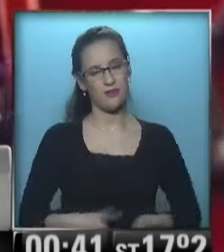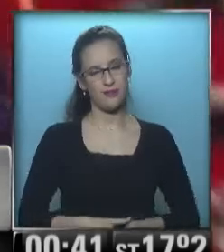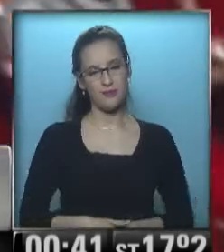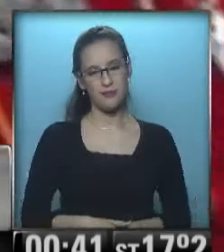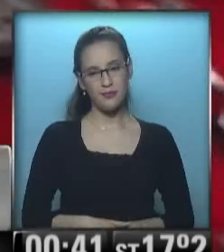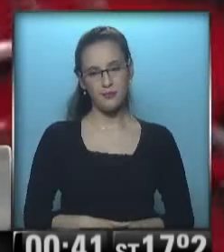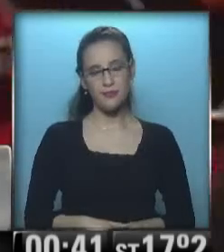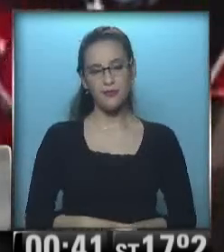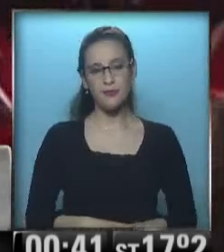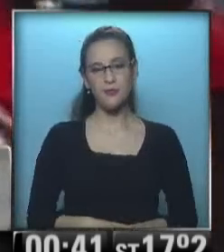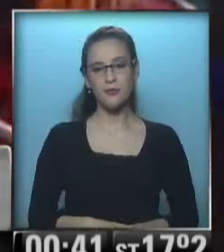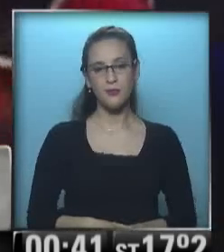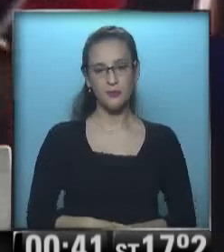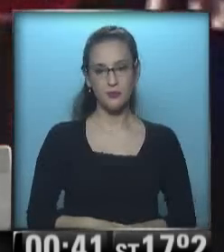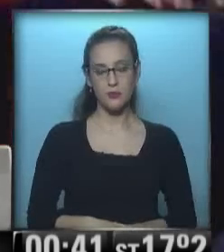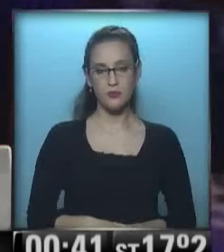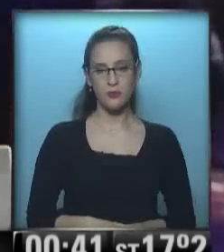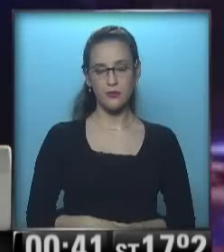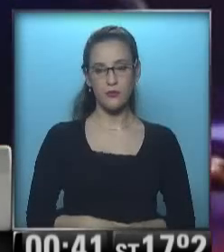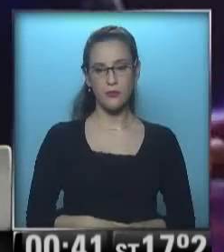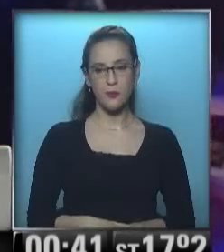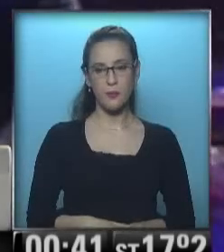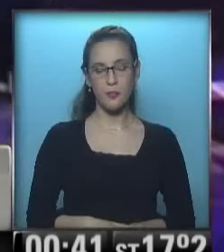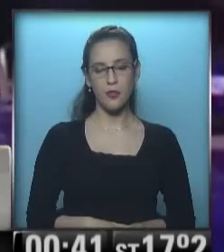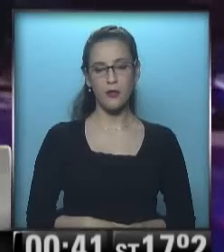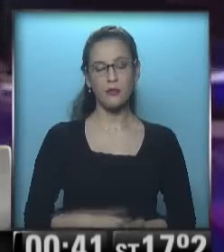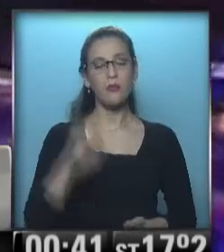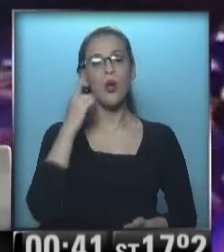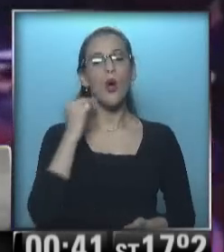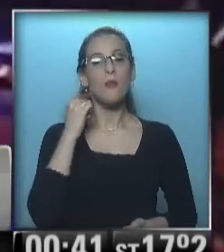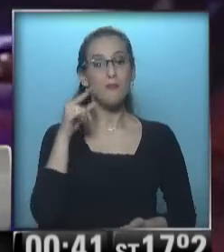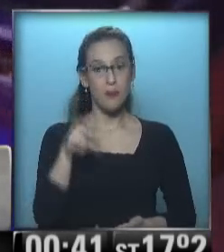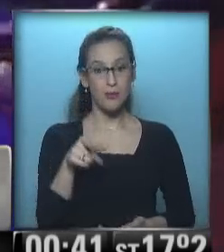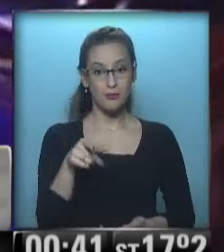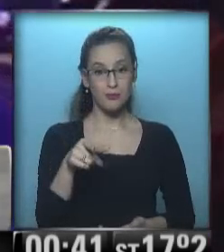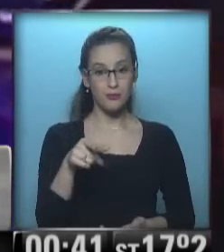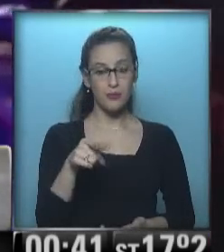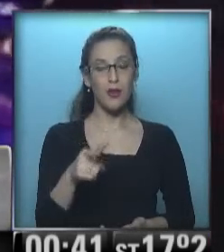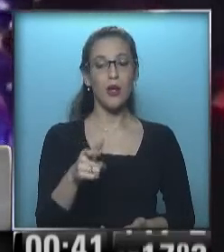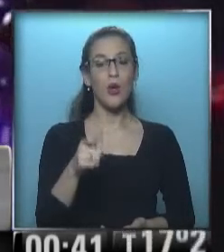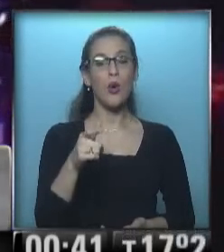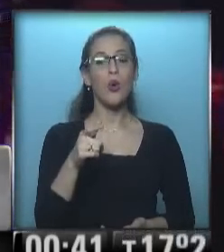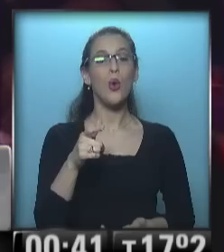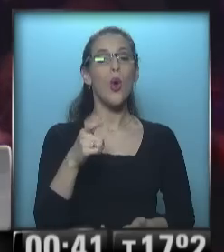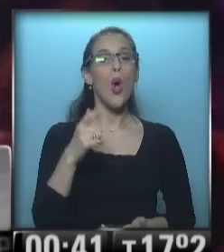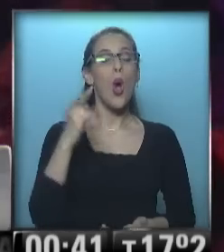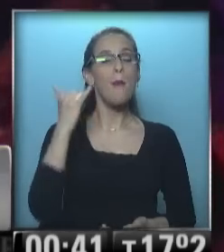parece, Maxi, recordamos que Gustavo estaba así desde mayo del